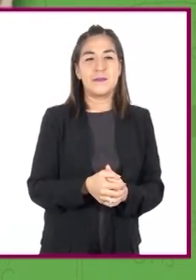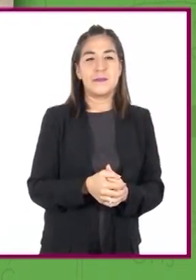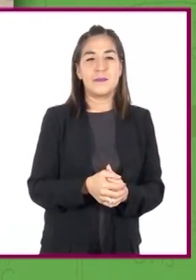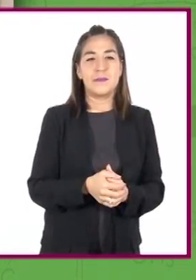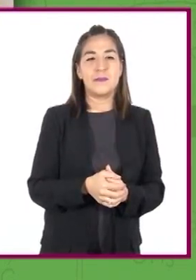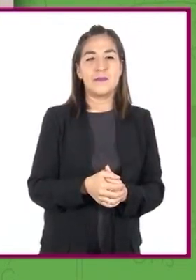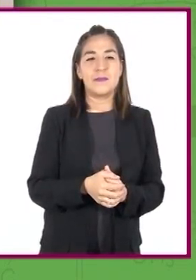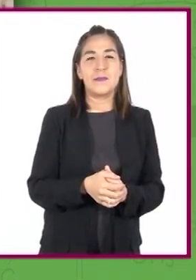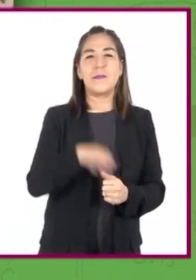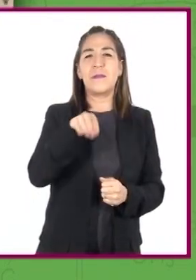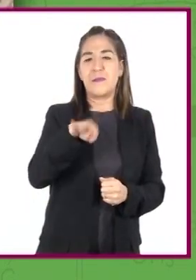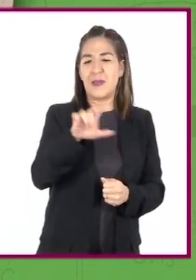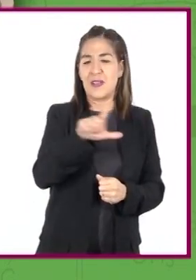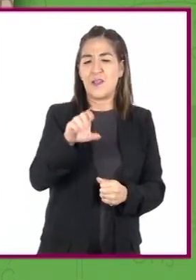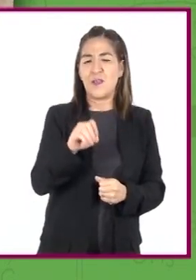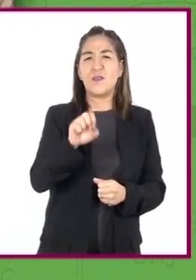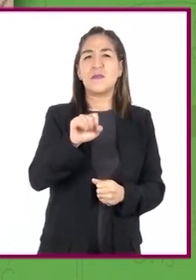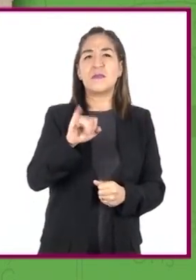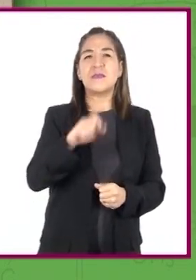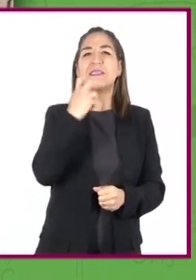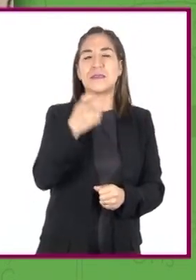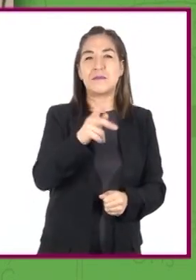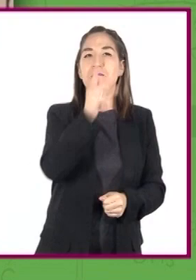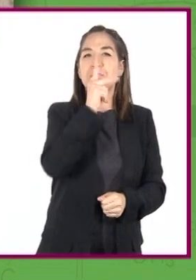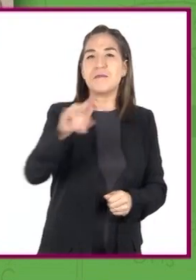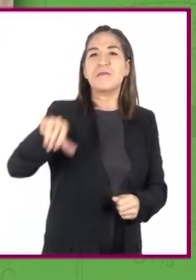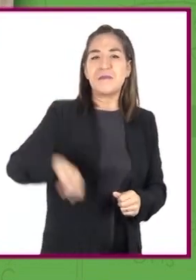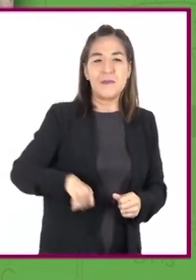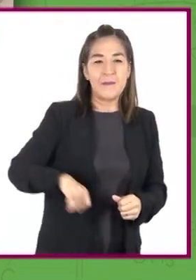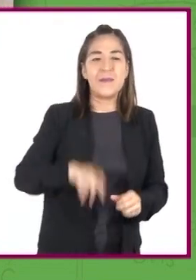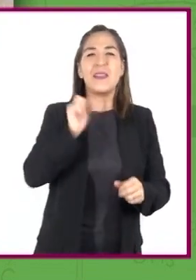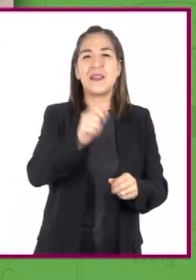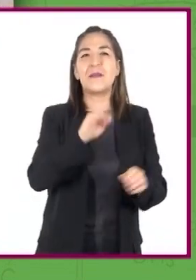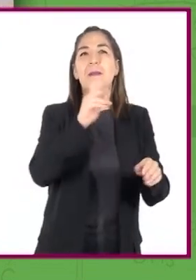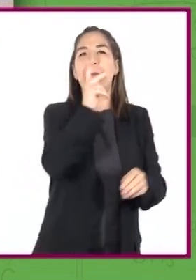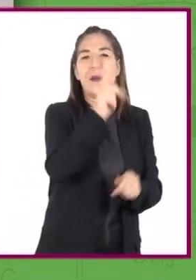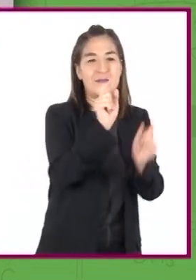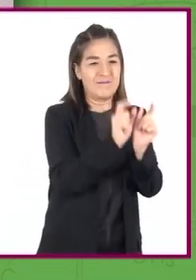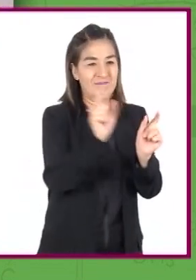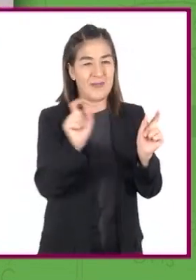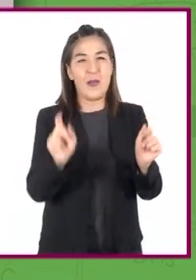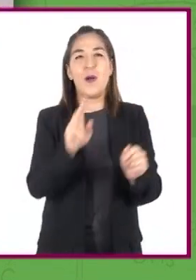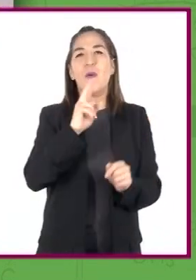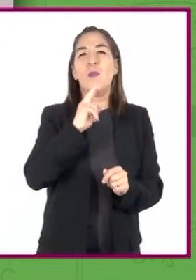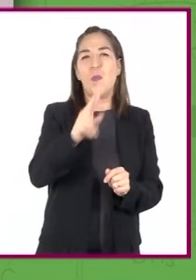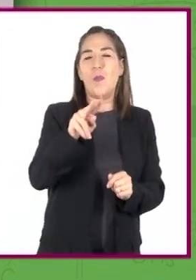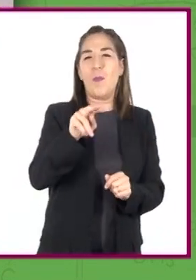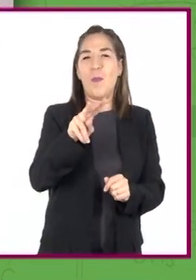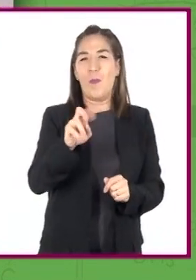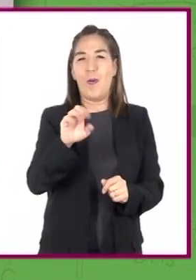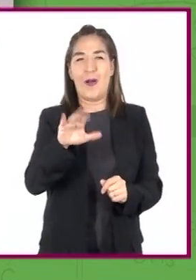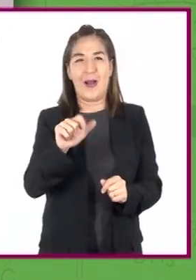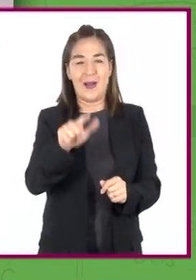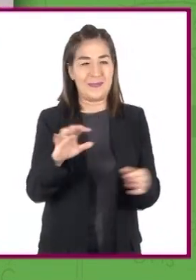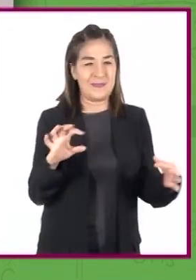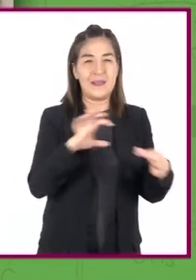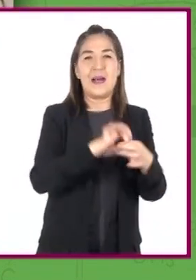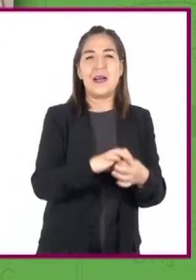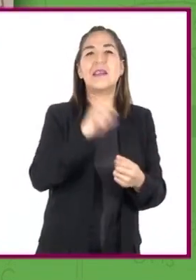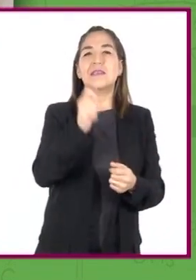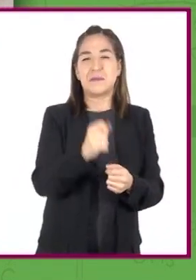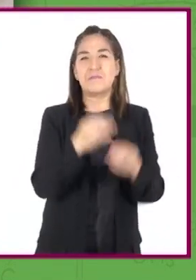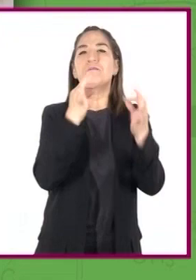La meiosis, qué palabra tan interesante con tantas vocales. Bueno, es un proceso